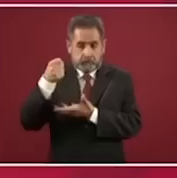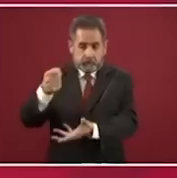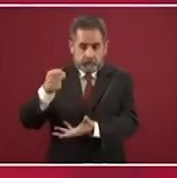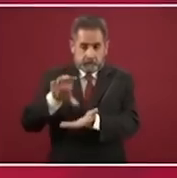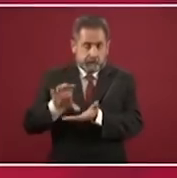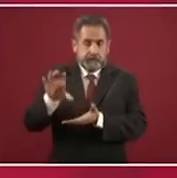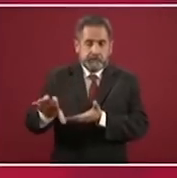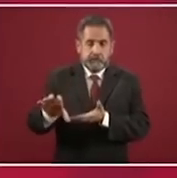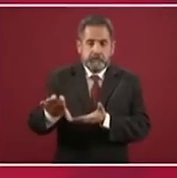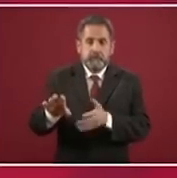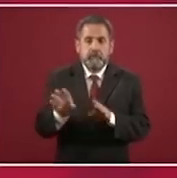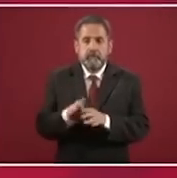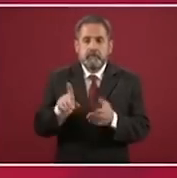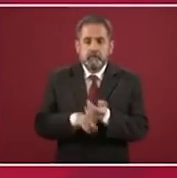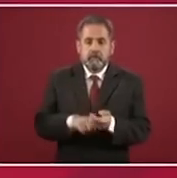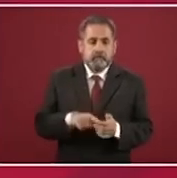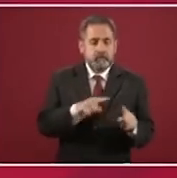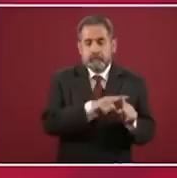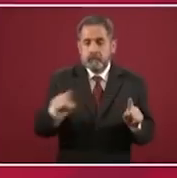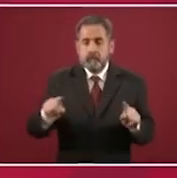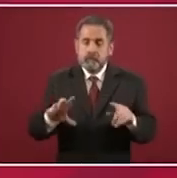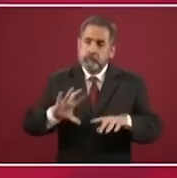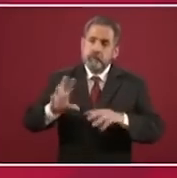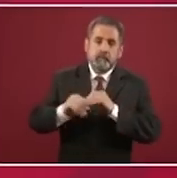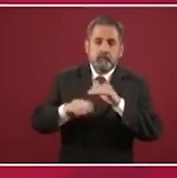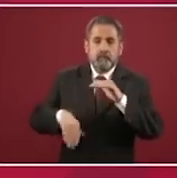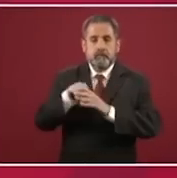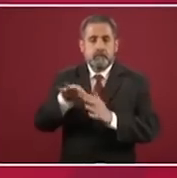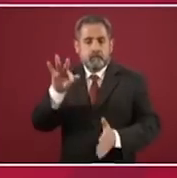va a ser del orden de 40 mil millones de pesos